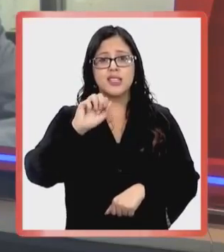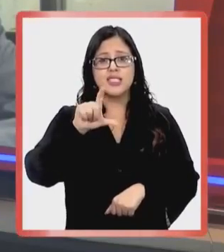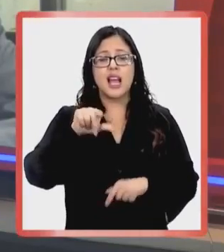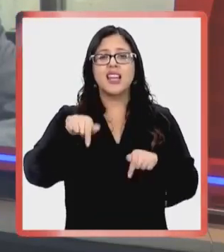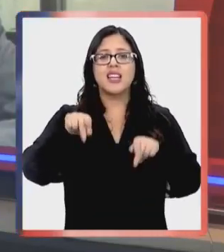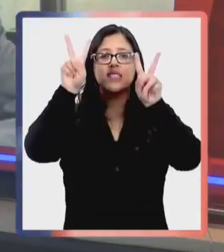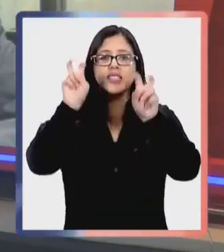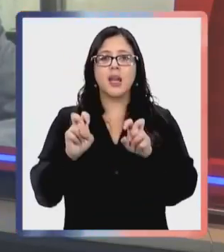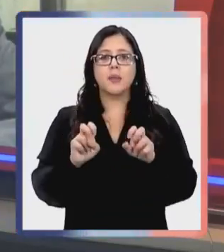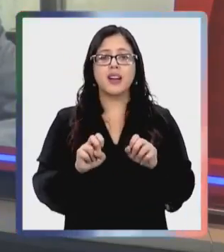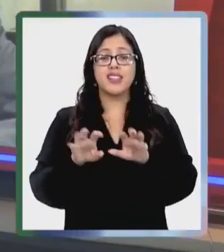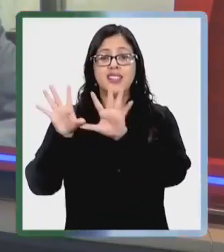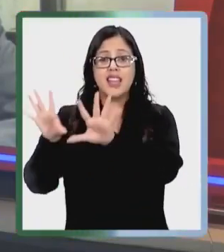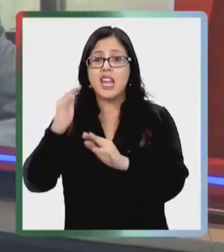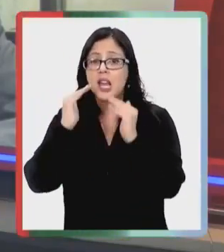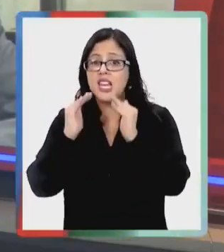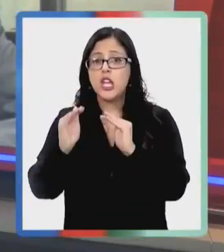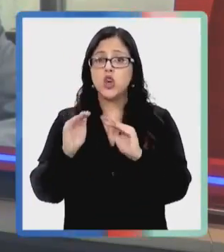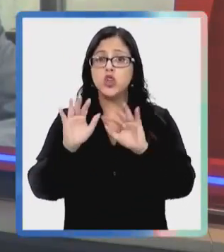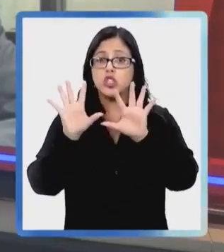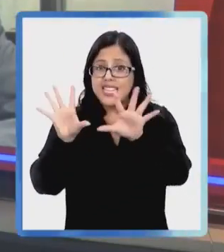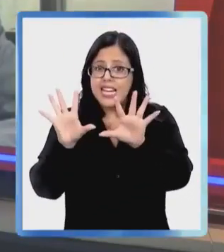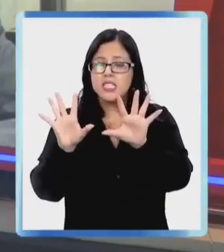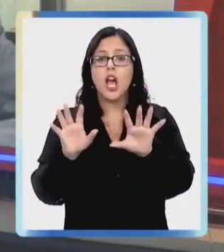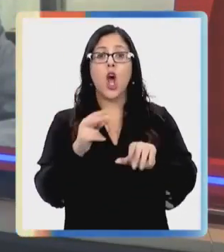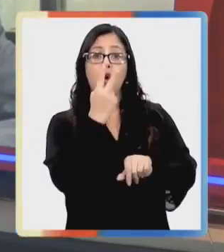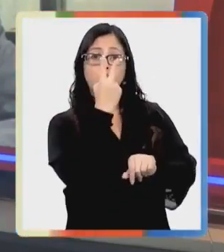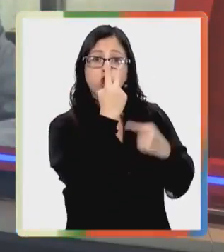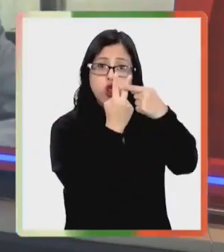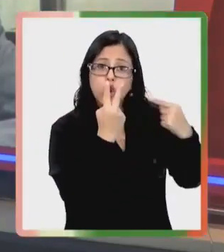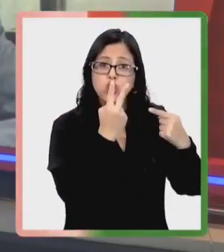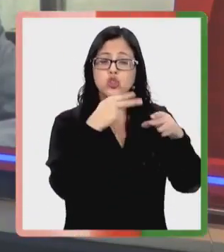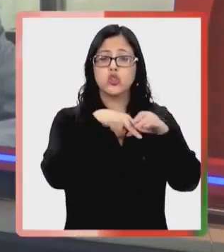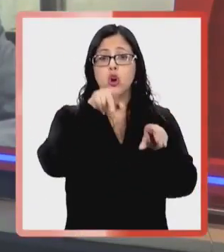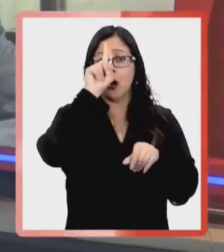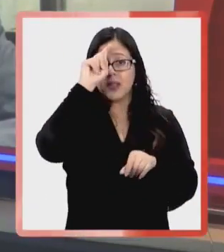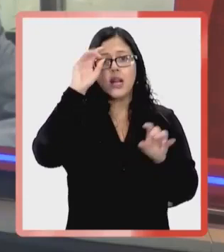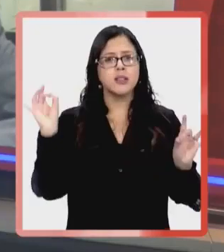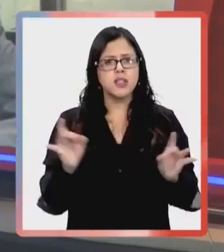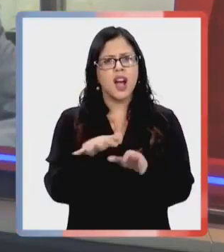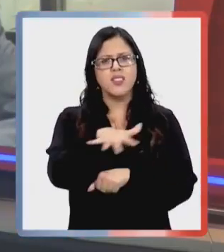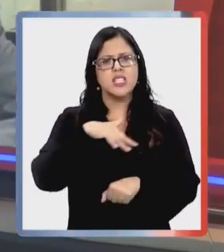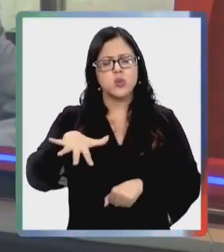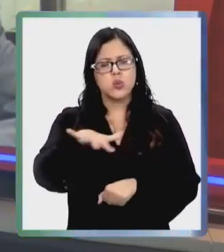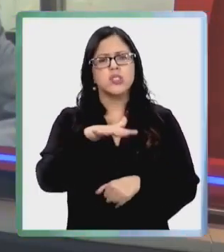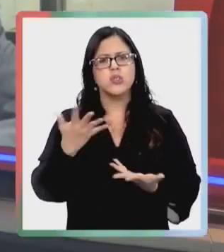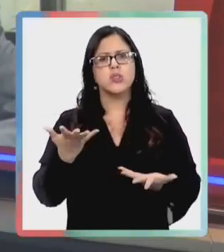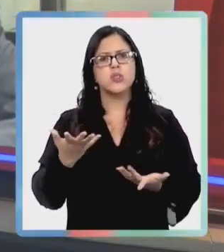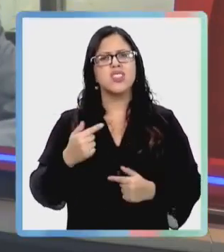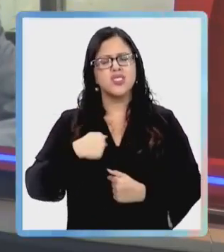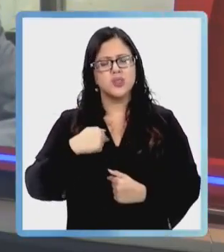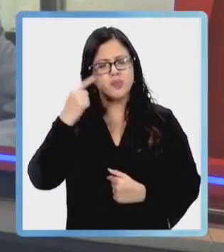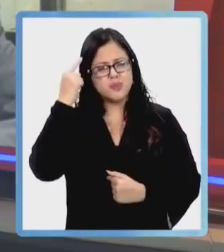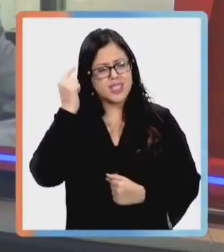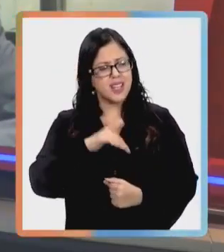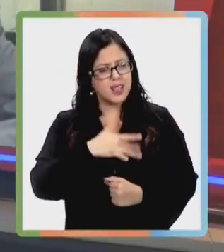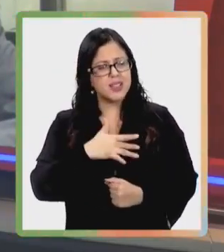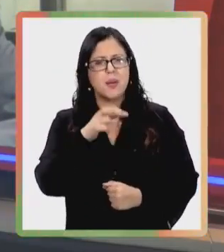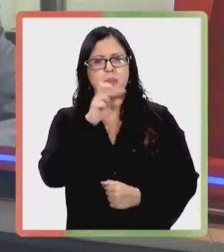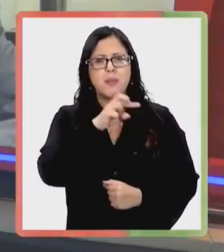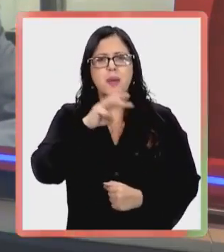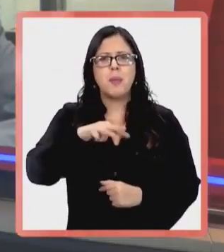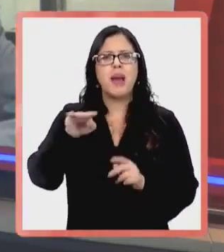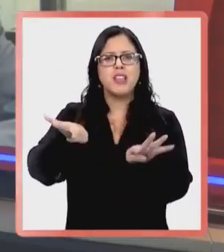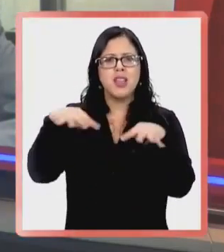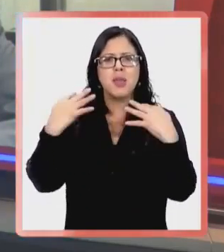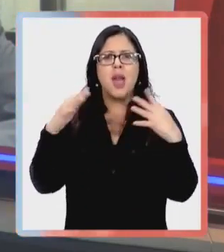particular, 2 de cada 10 niños terminan hospitalizados. Así de grave es la situación. Yo siento que lamentablemente los papás y mamás